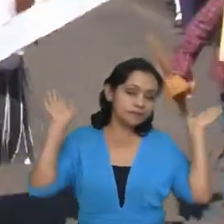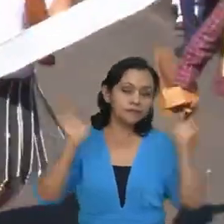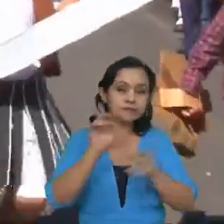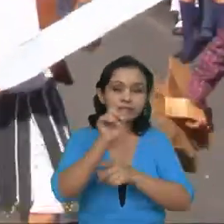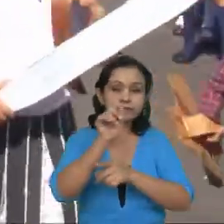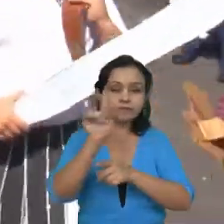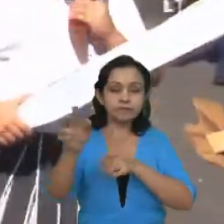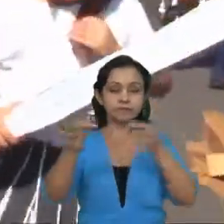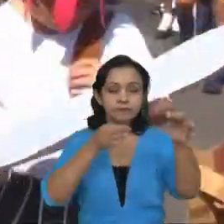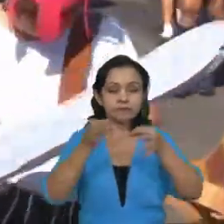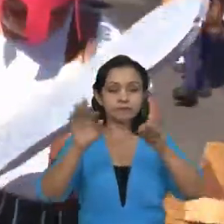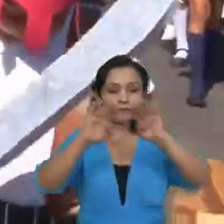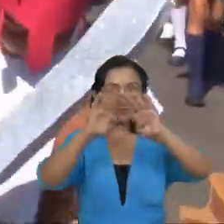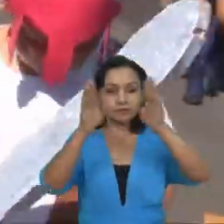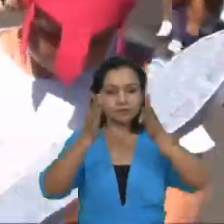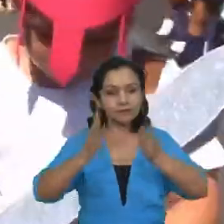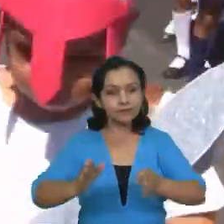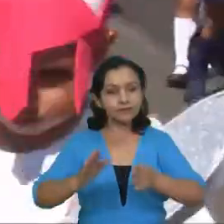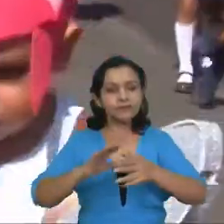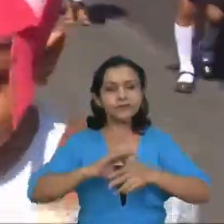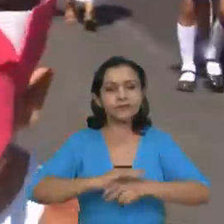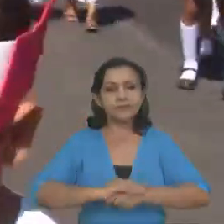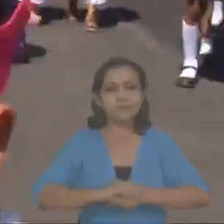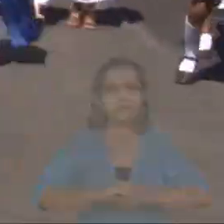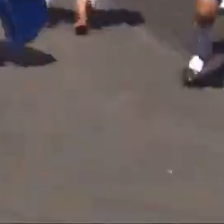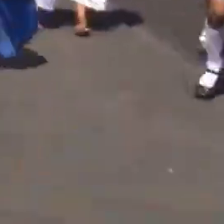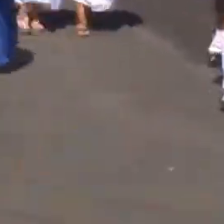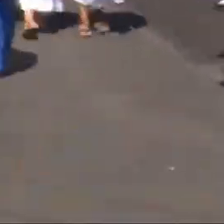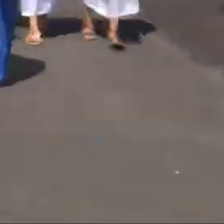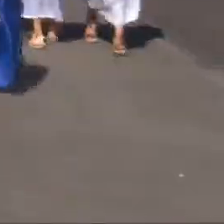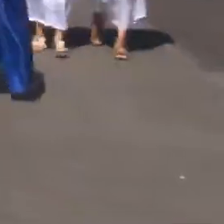canal parlamentario les informo vanessa paz